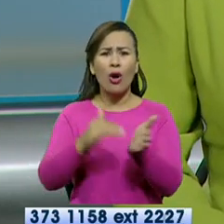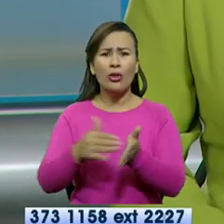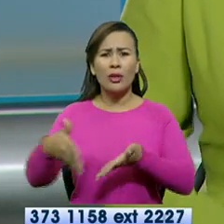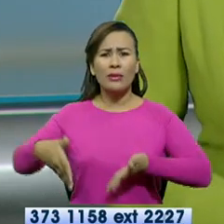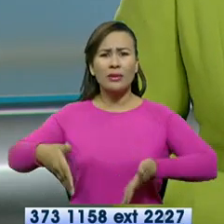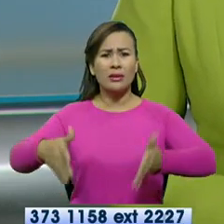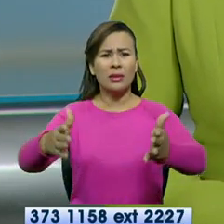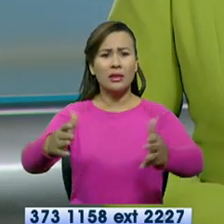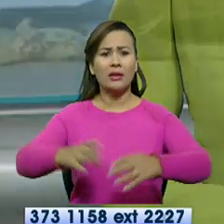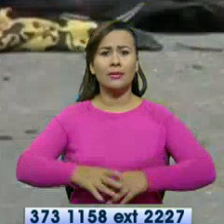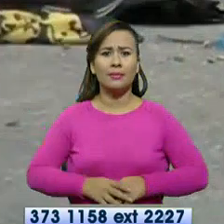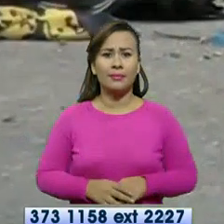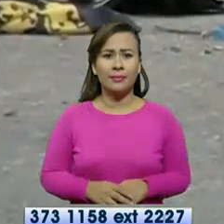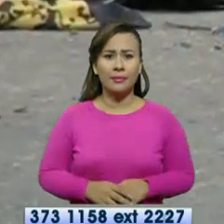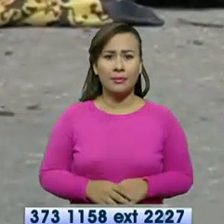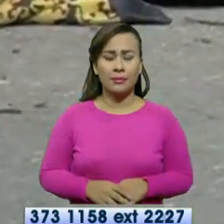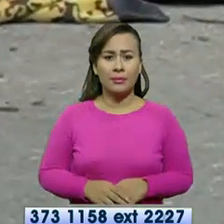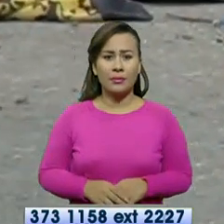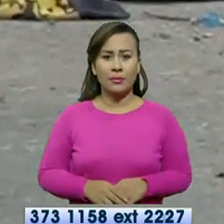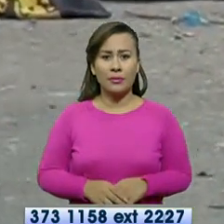vial.